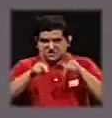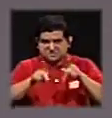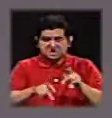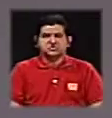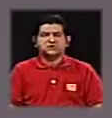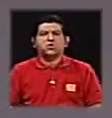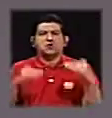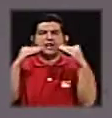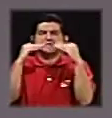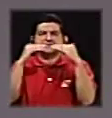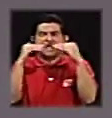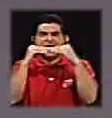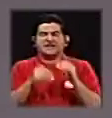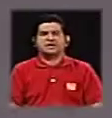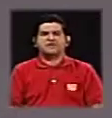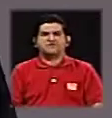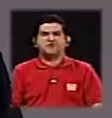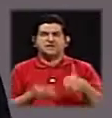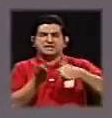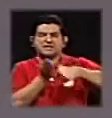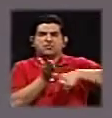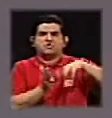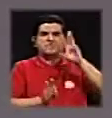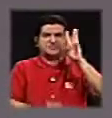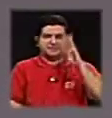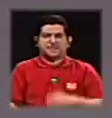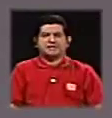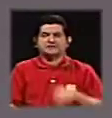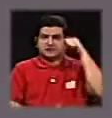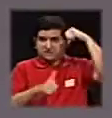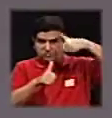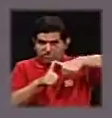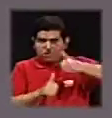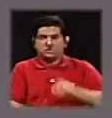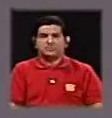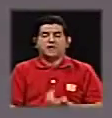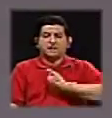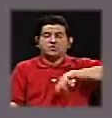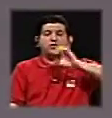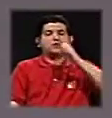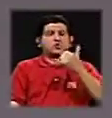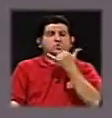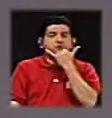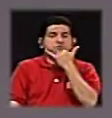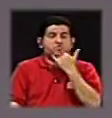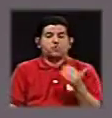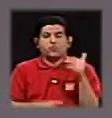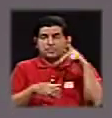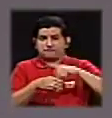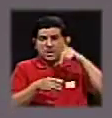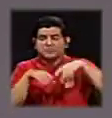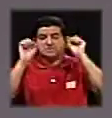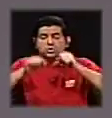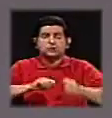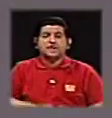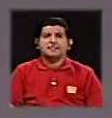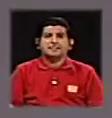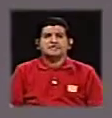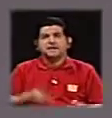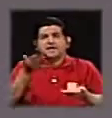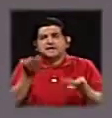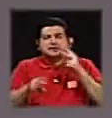llega a los niveles de la elección de 2006. Y tomando en cuenta nuestro error, esta participación podría variar entre